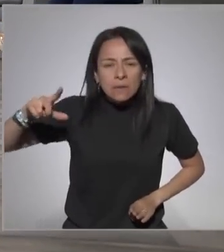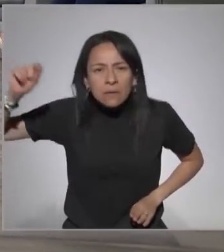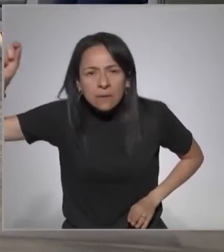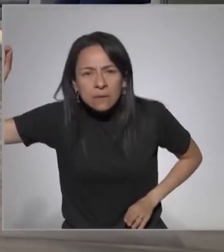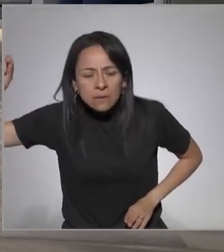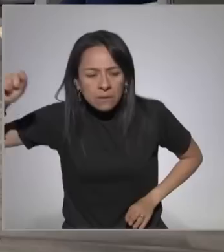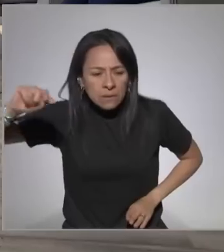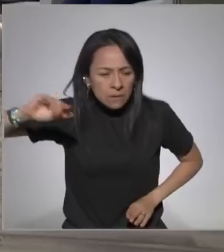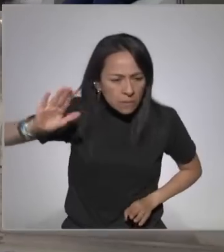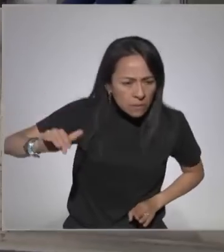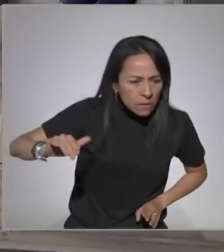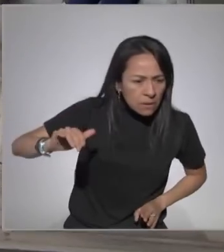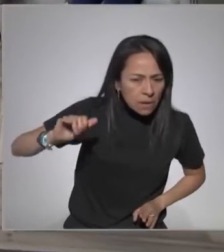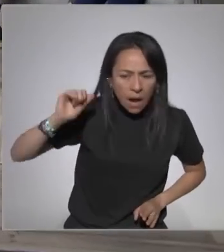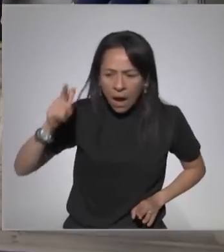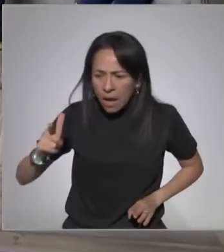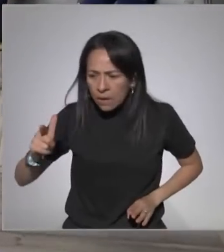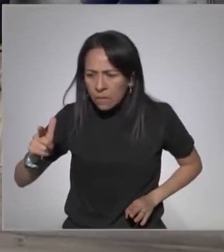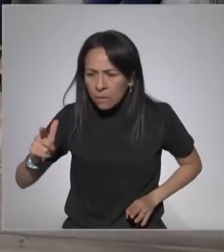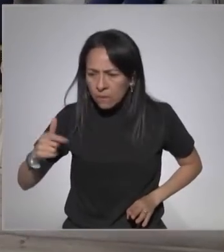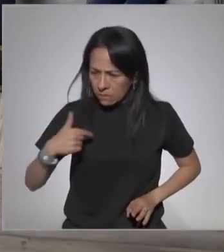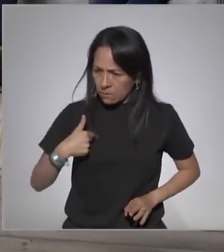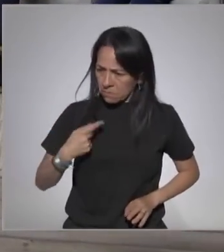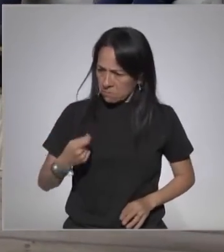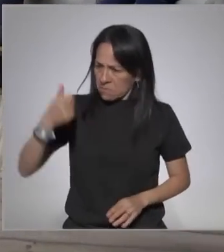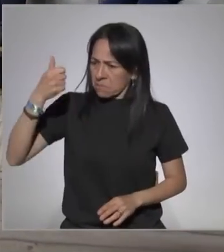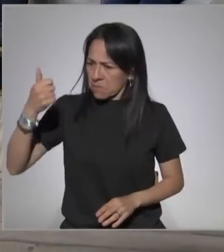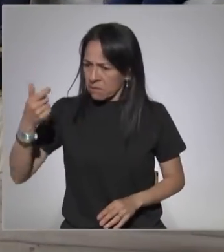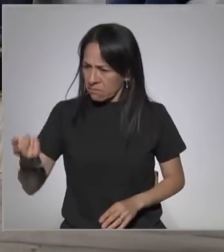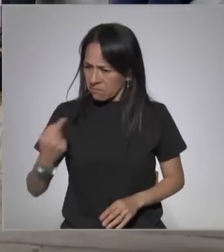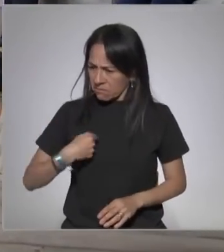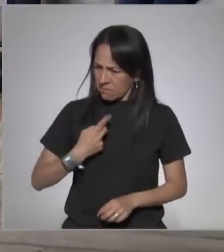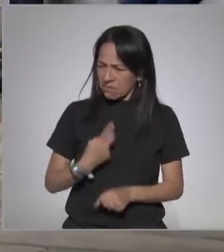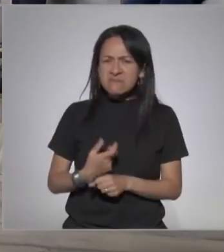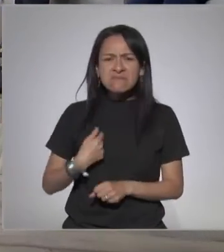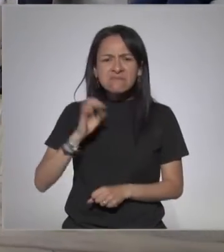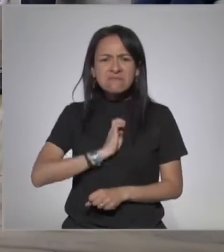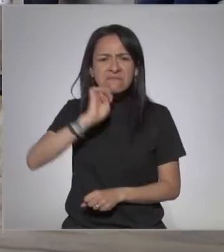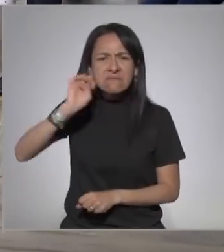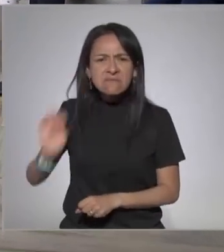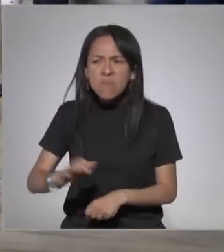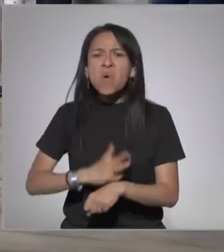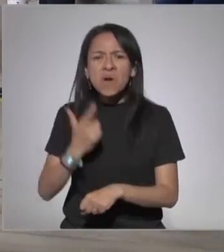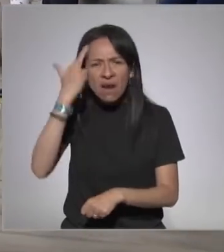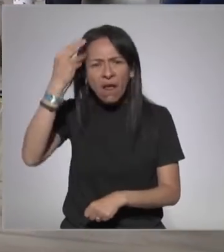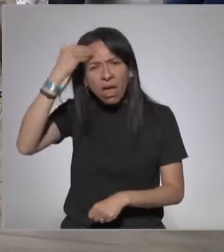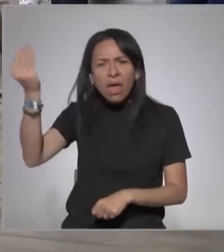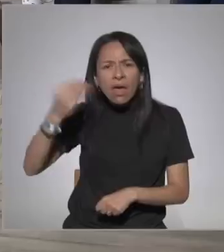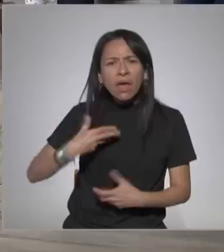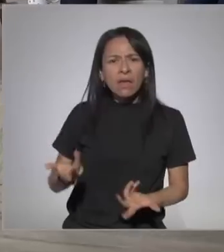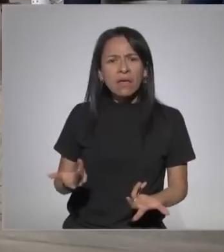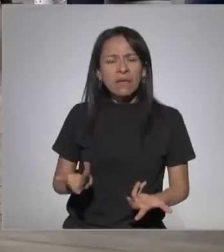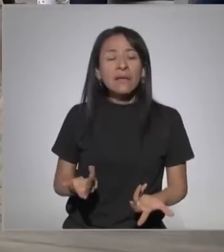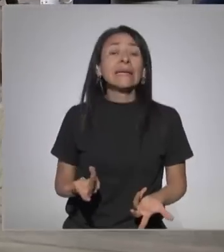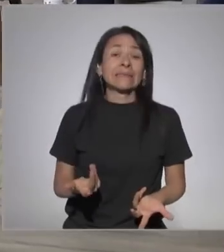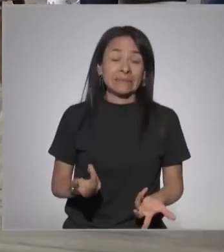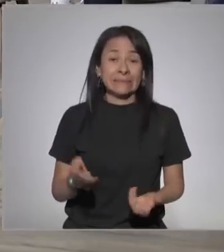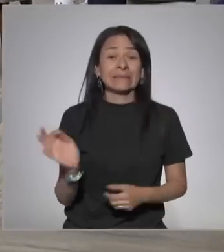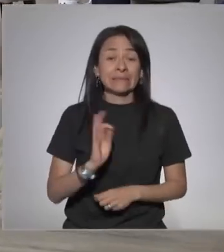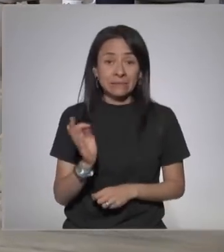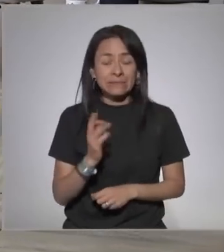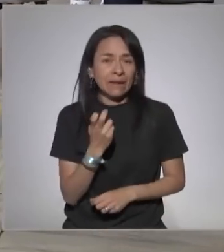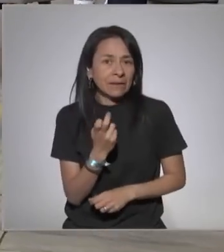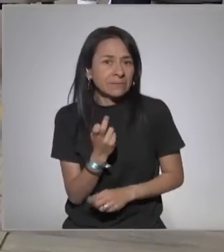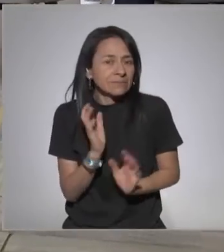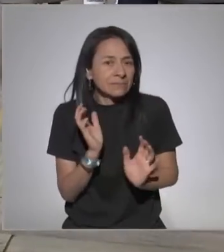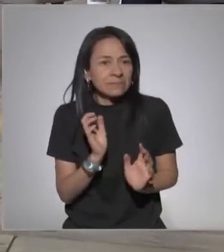sea, ¿cómo es posible que se fue antes que yo? Entonces, la cuestión es que si nos creemos que estar con alguien en esa diversidad,